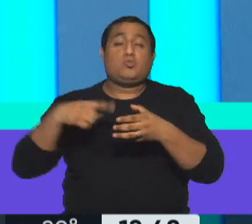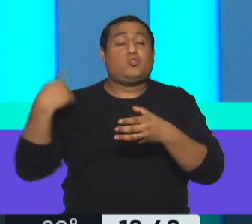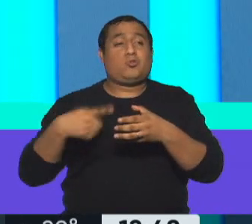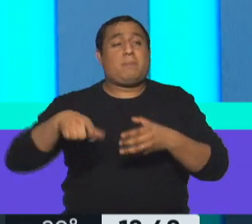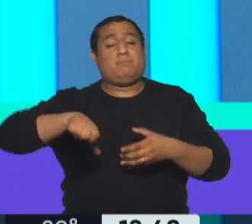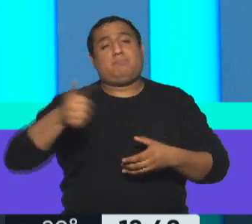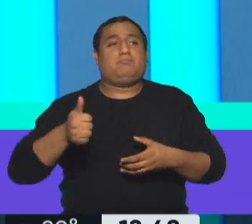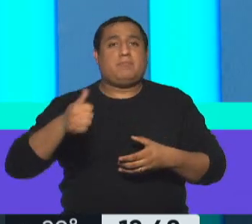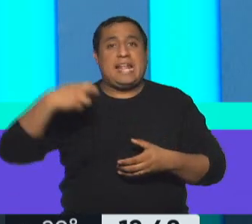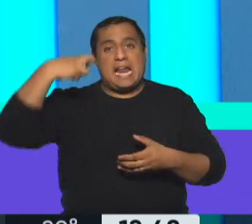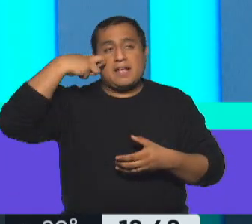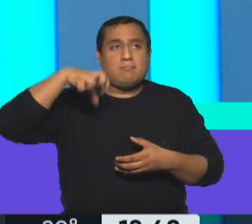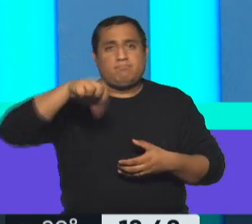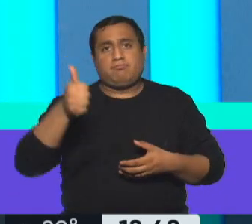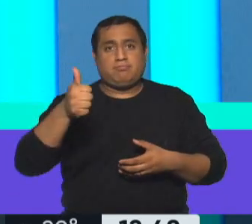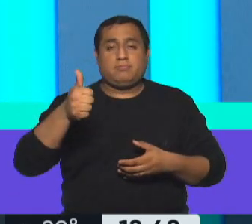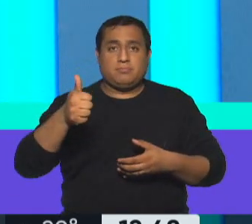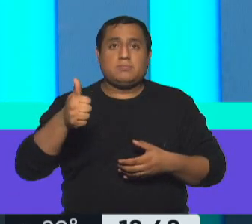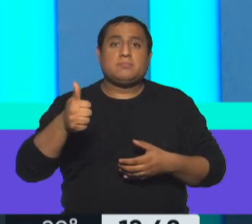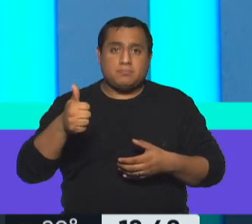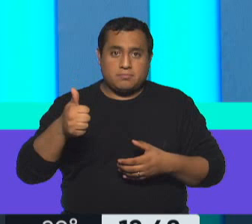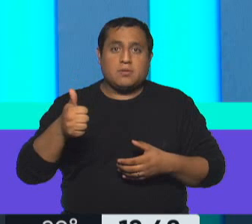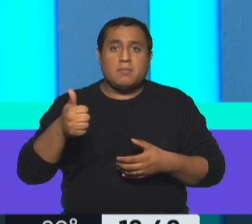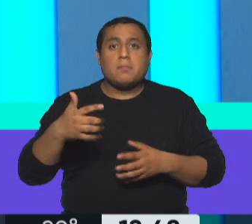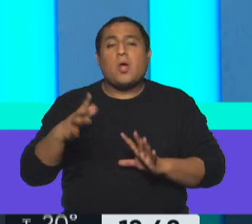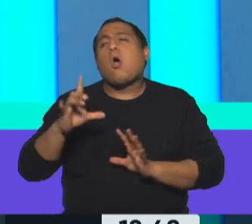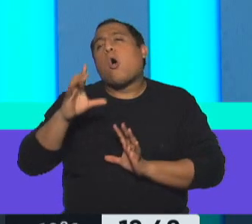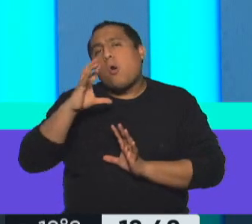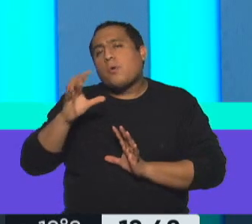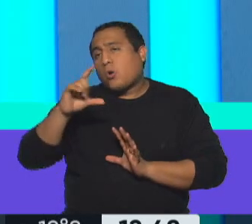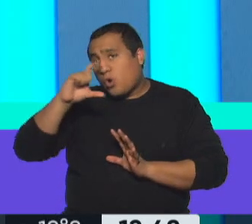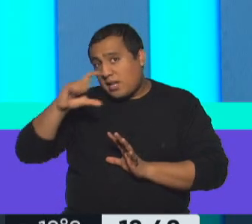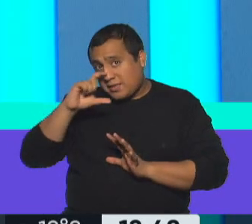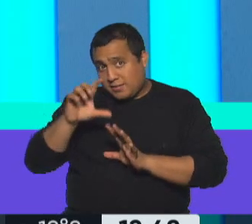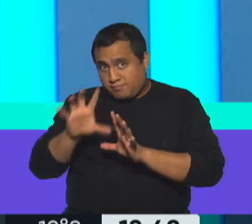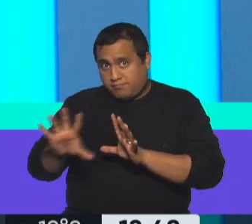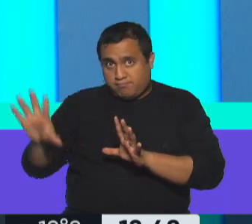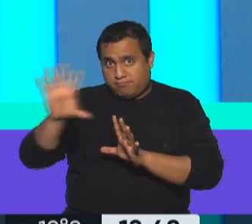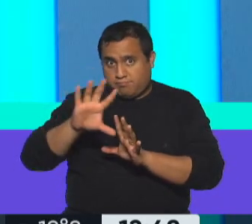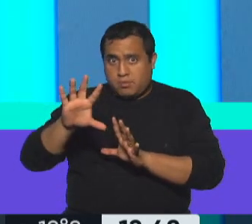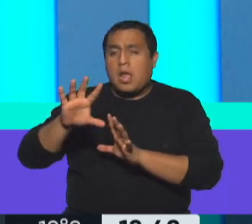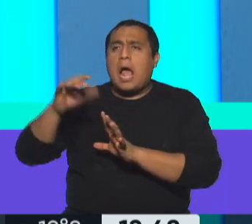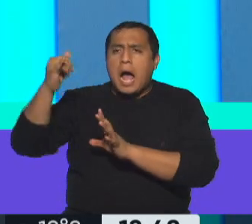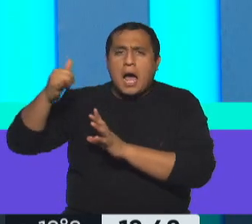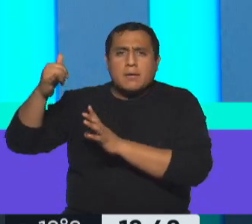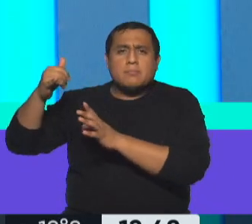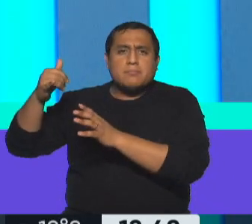de la unión cívica radical más allá que ecos corrientes conforman un gran número de partidos